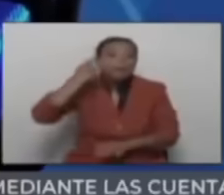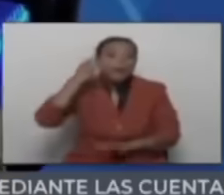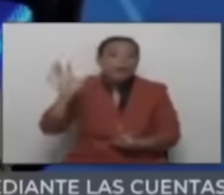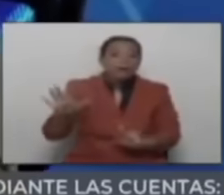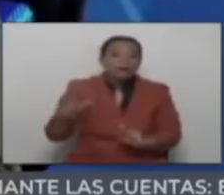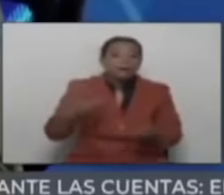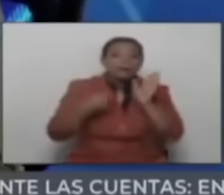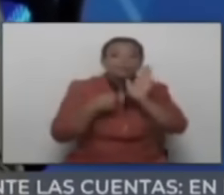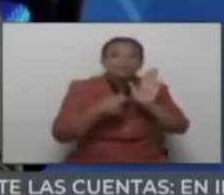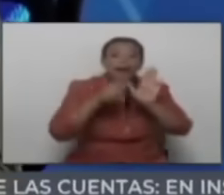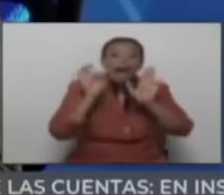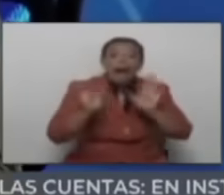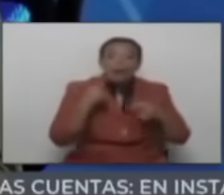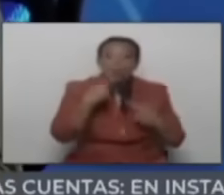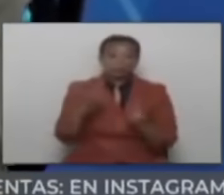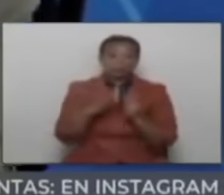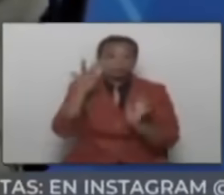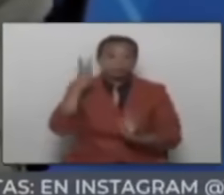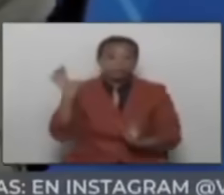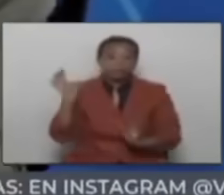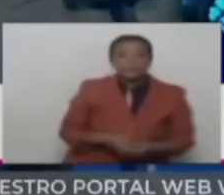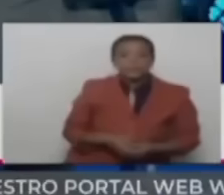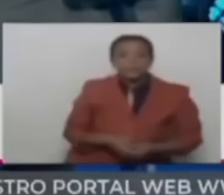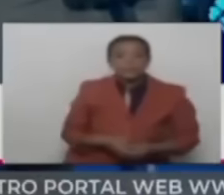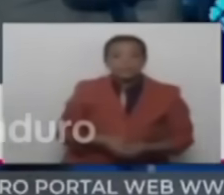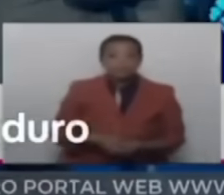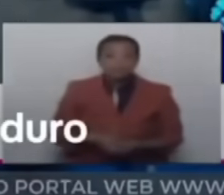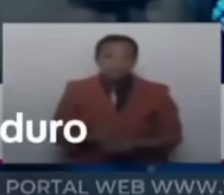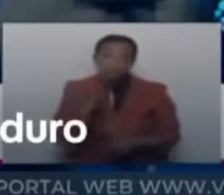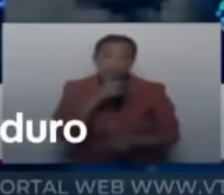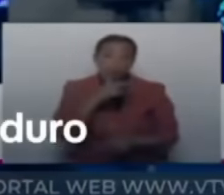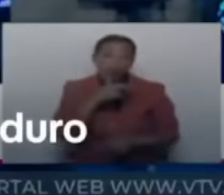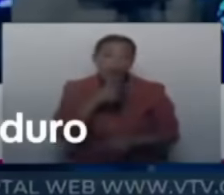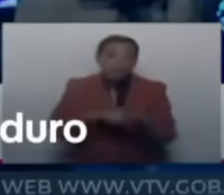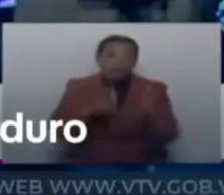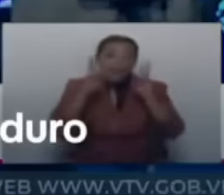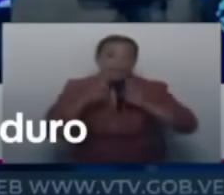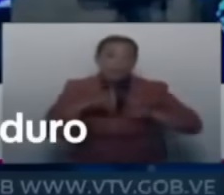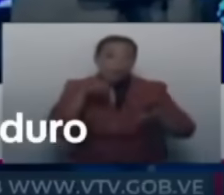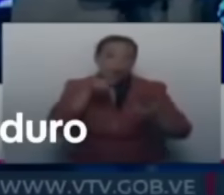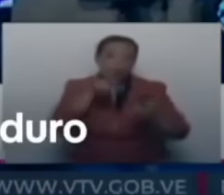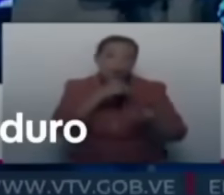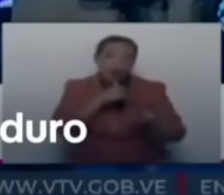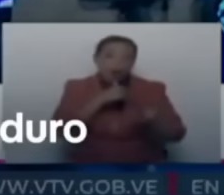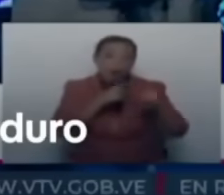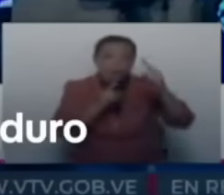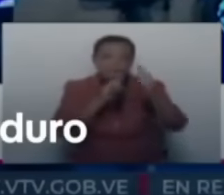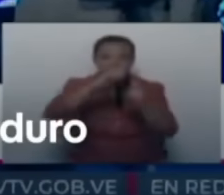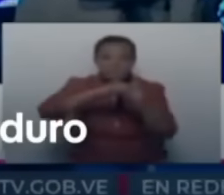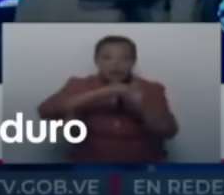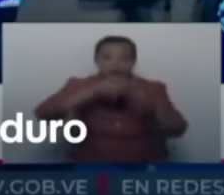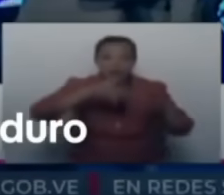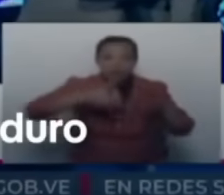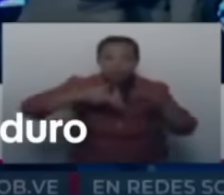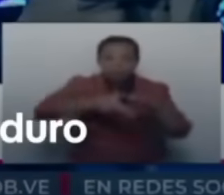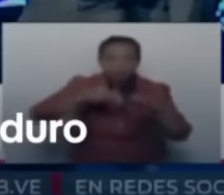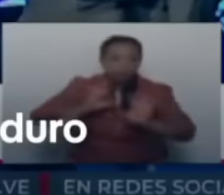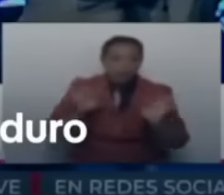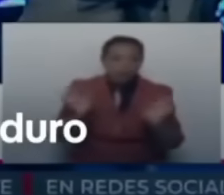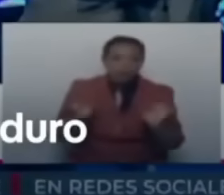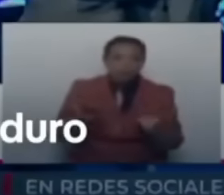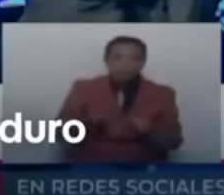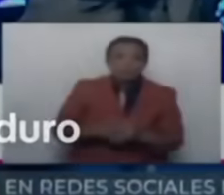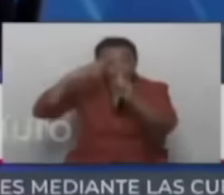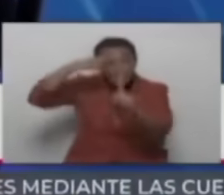28 de Julio cuando vimos que el señor Edmundo González Urrutia se quedó con la presidencia de venezuel